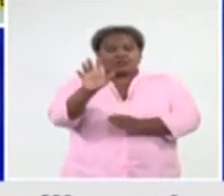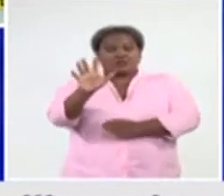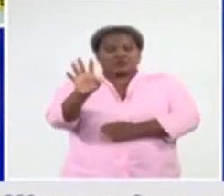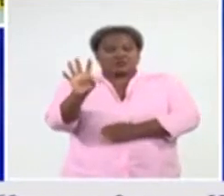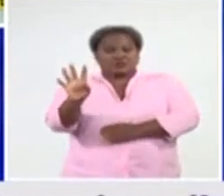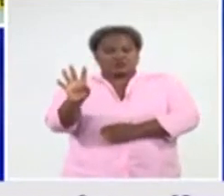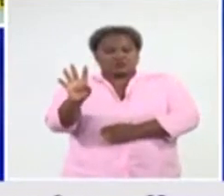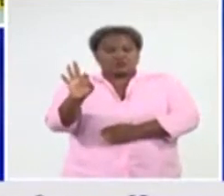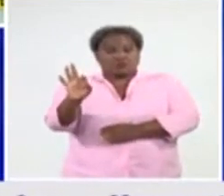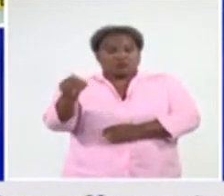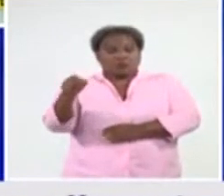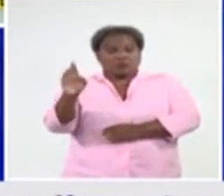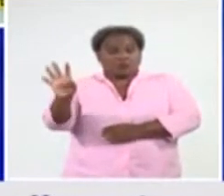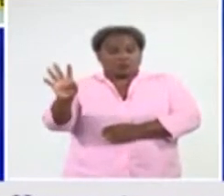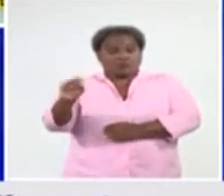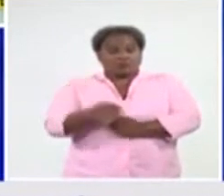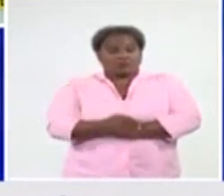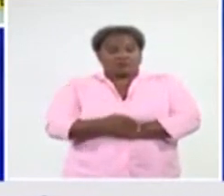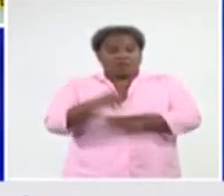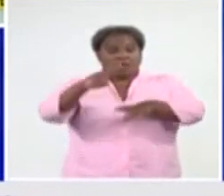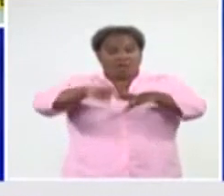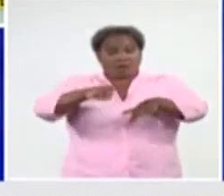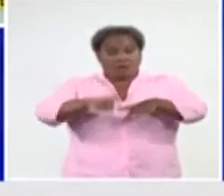1.158,4 y La Habana